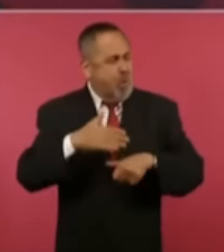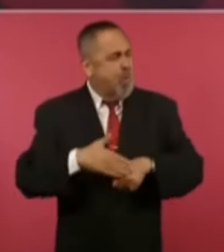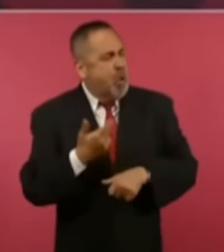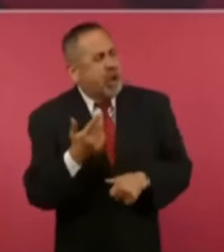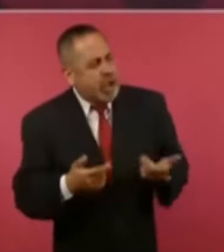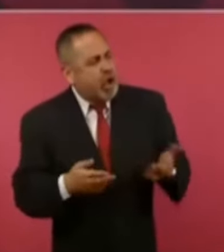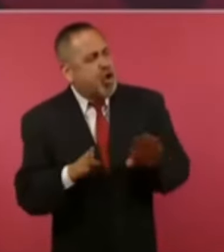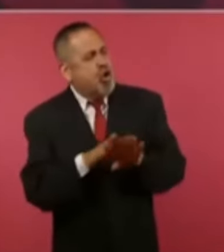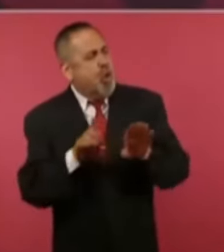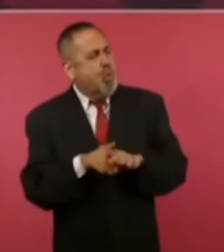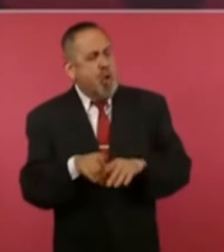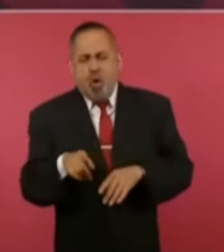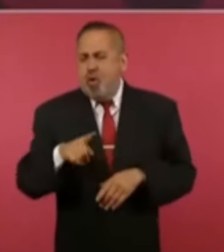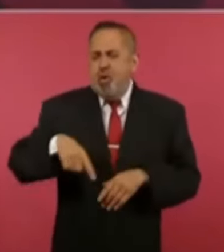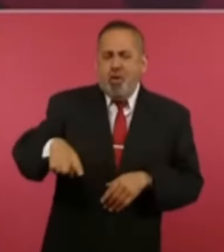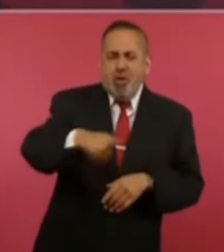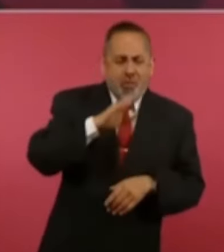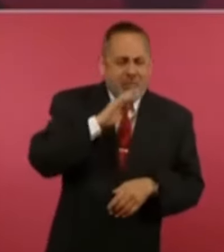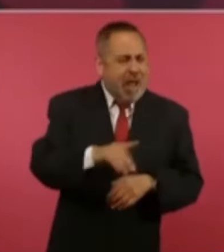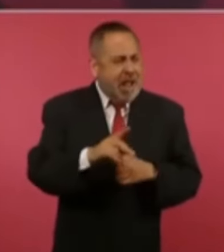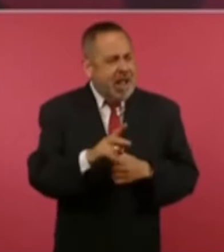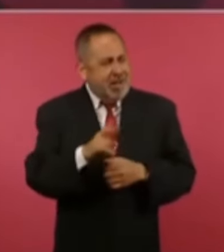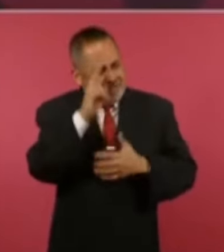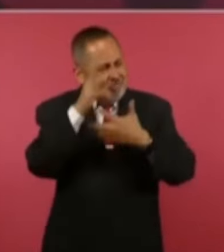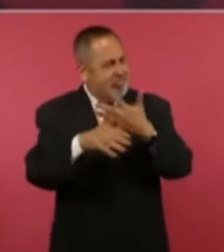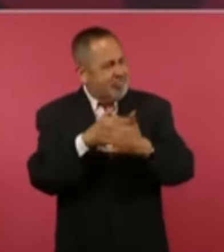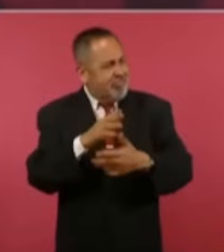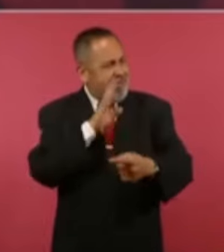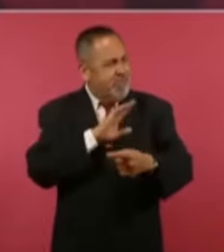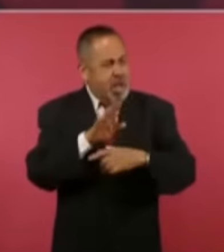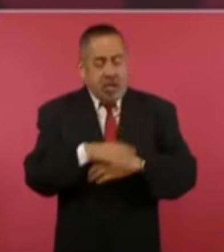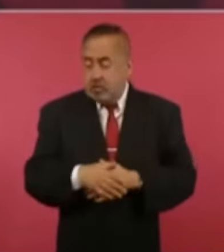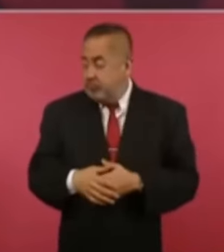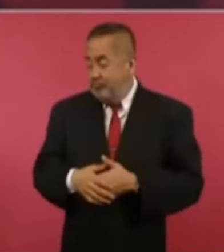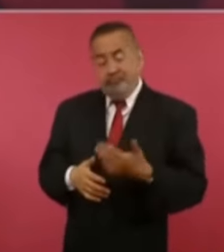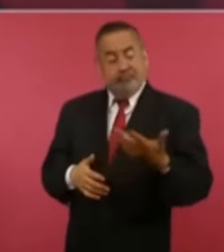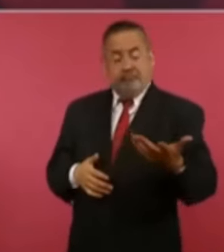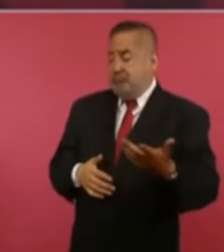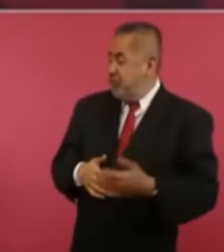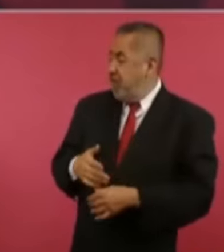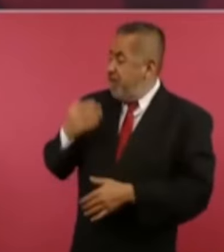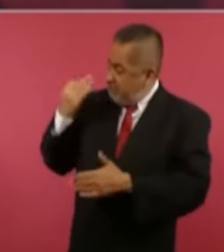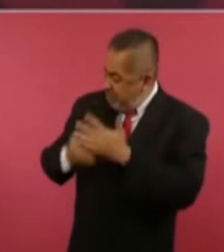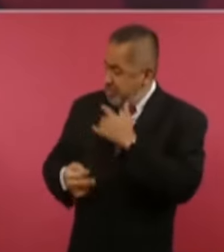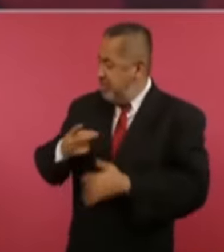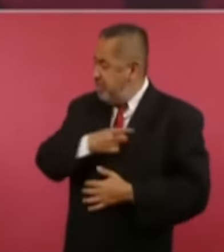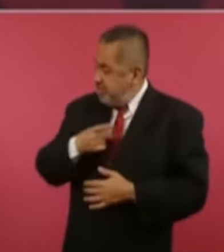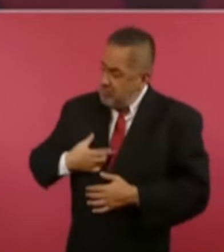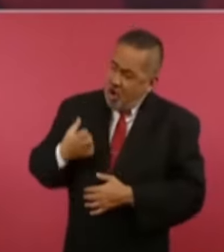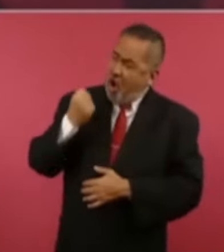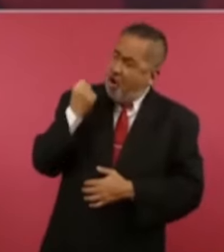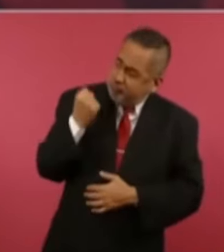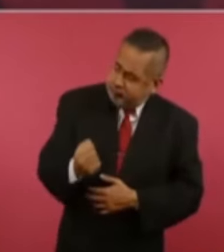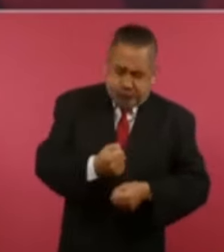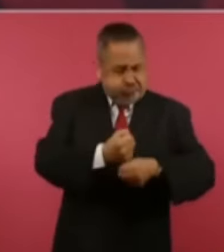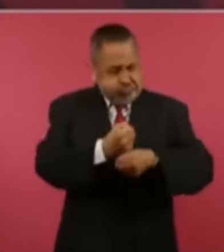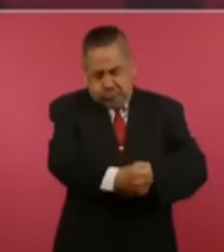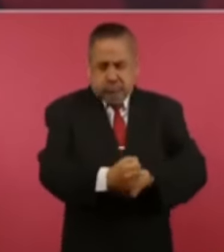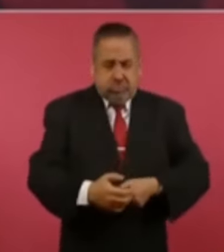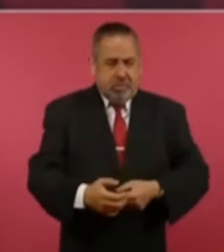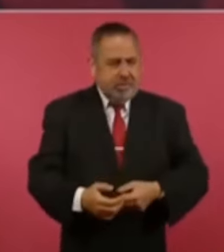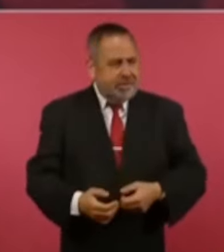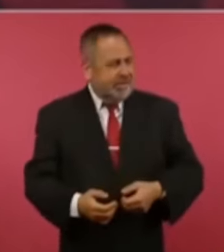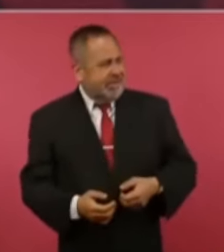¿cómo enfrentar la violencia? ¿O por qué hay violencia? Ah, porque falta mano dura. Es que ustedes,